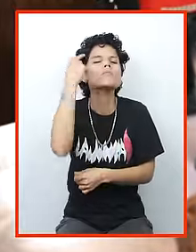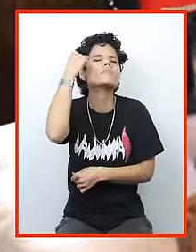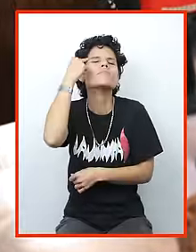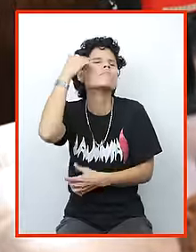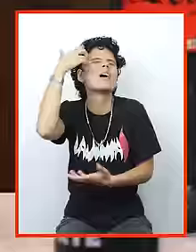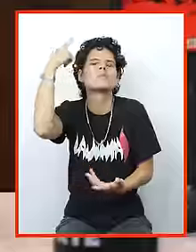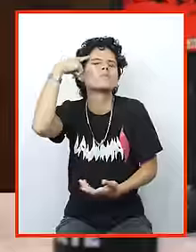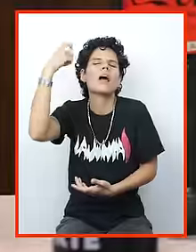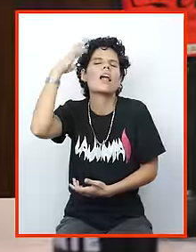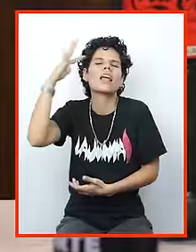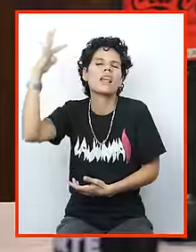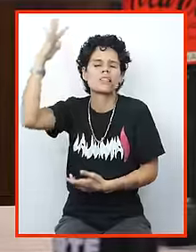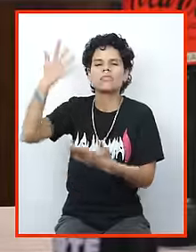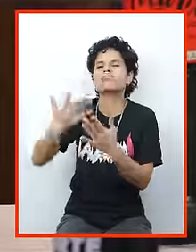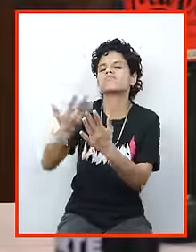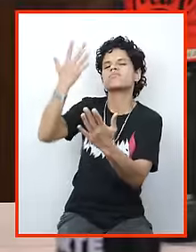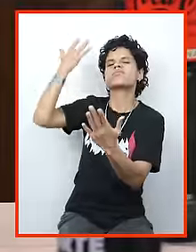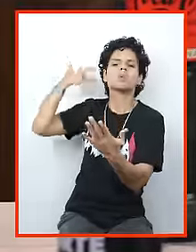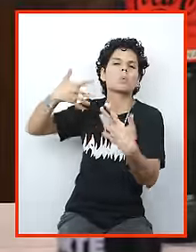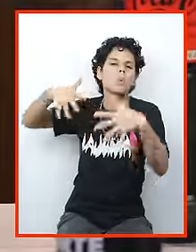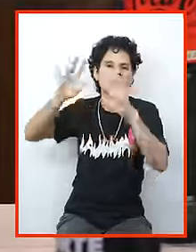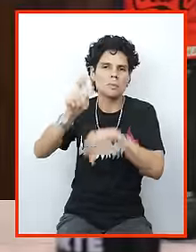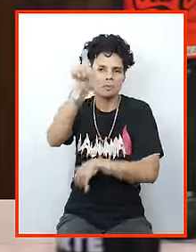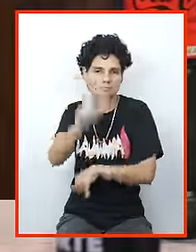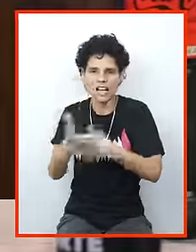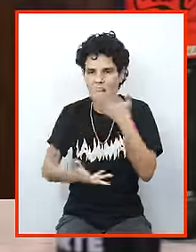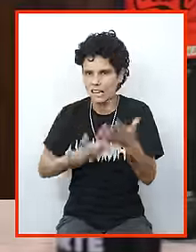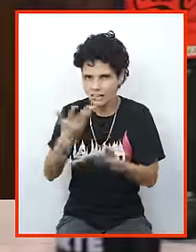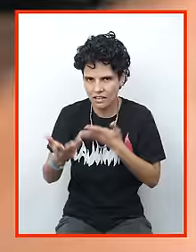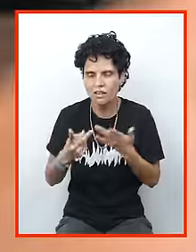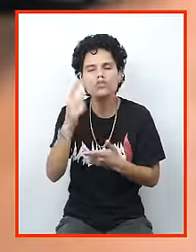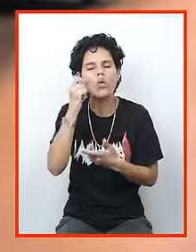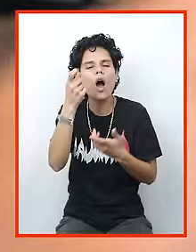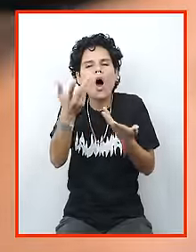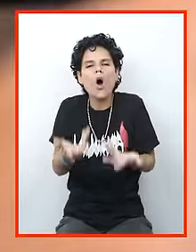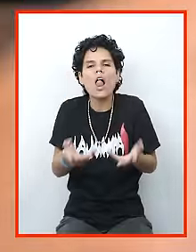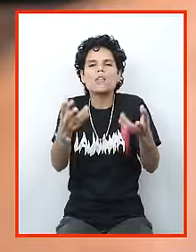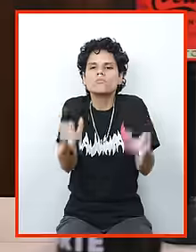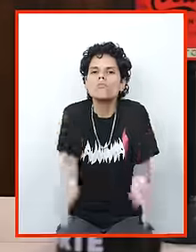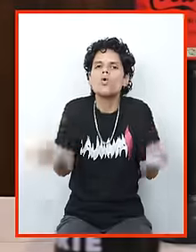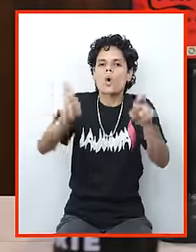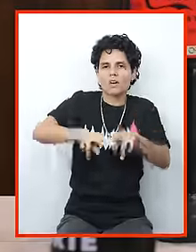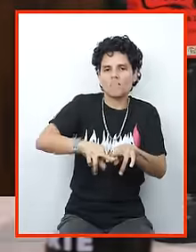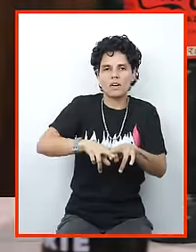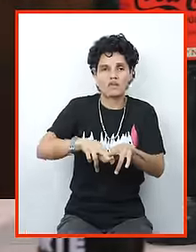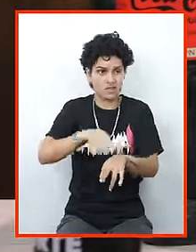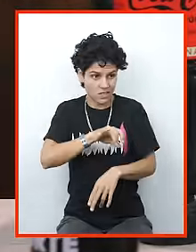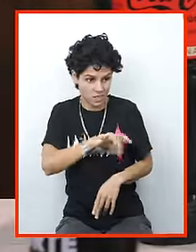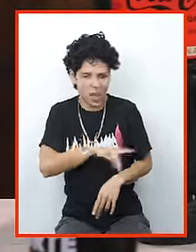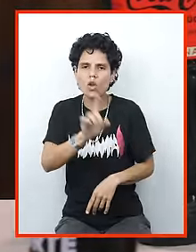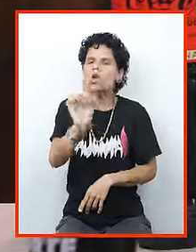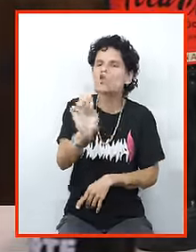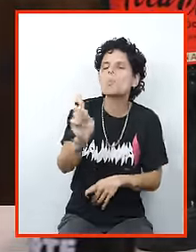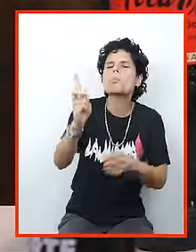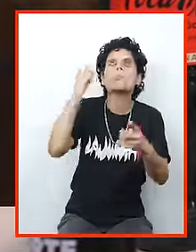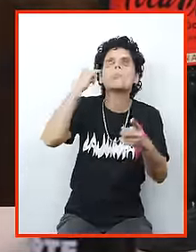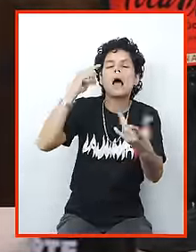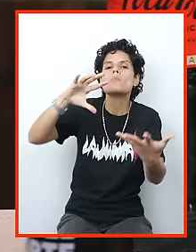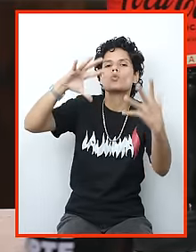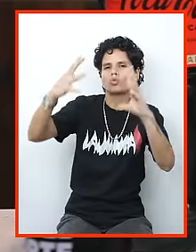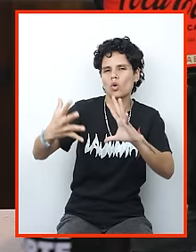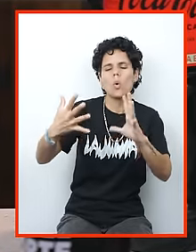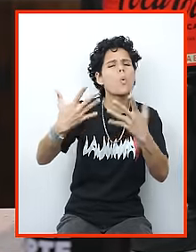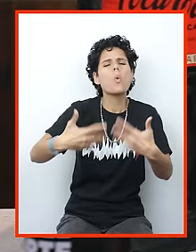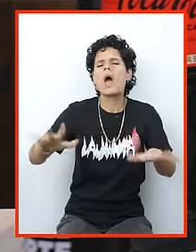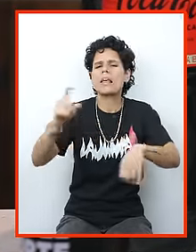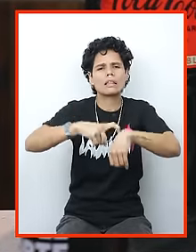retornarías? ¿Qué artista retornarías a la vanguardia, a la moda, a la tendencia? ¿Pero chileno? Del mundo, que retornaría la tendencia.